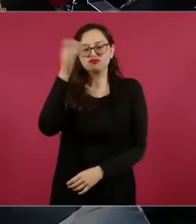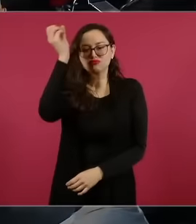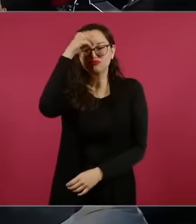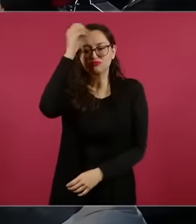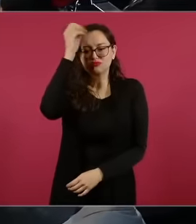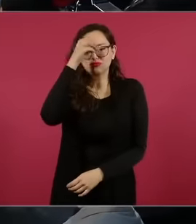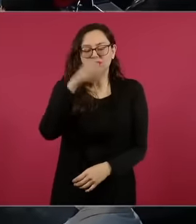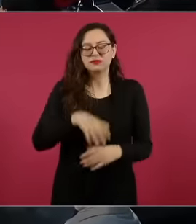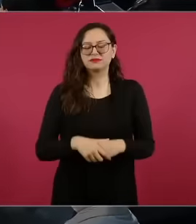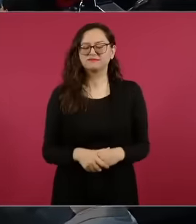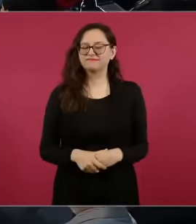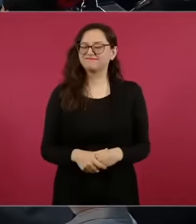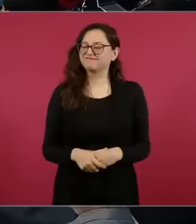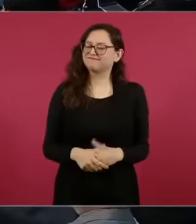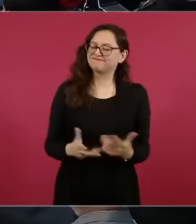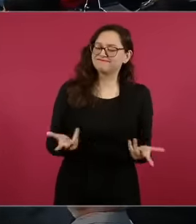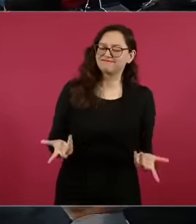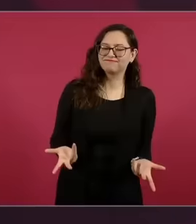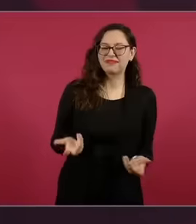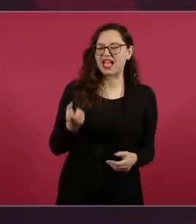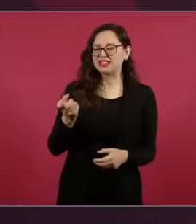muy enterado de eso.